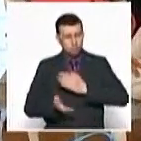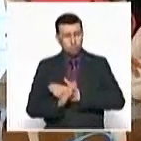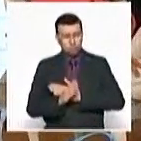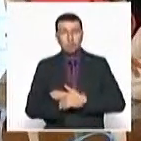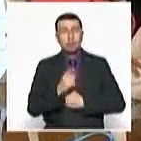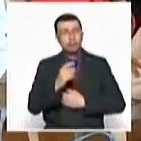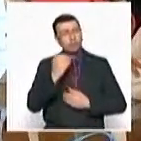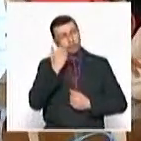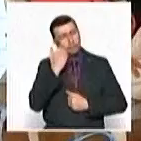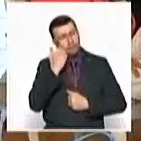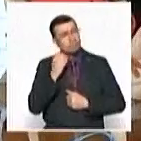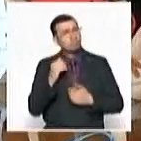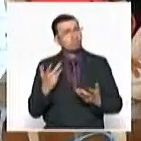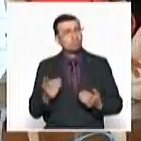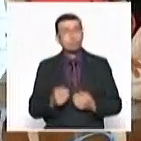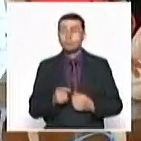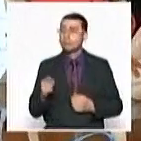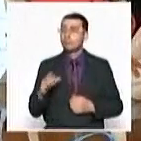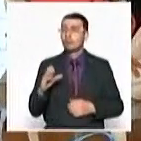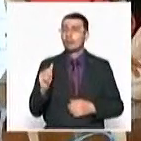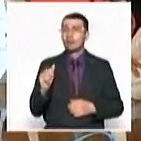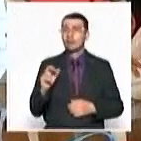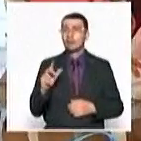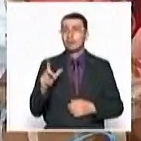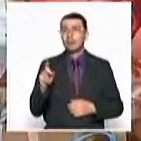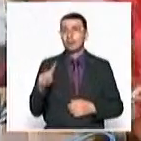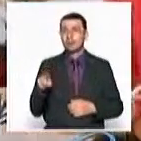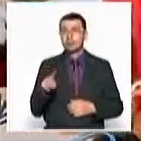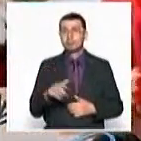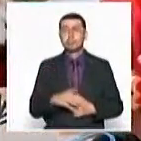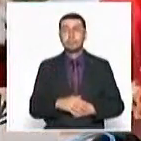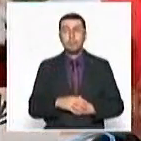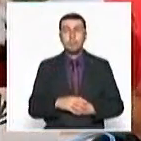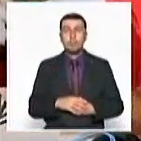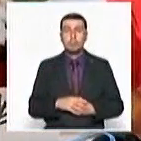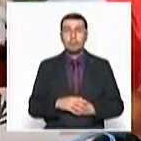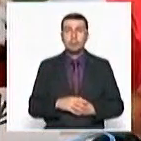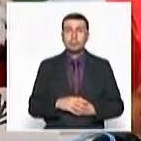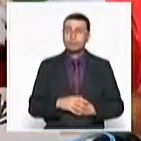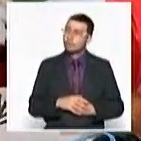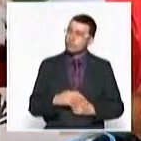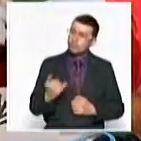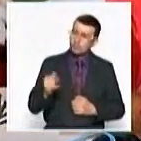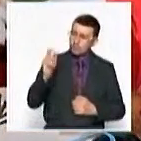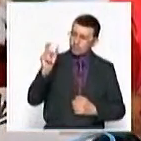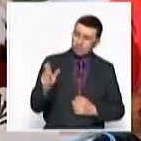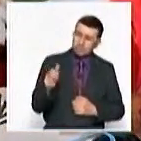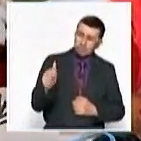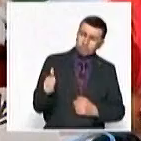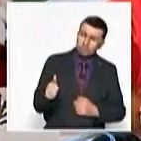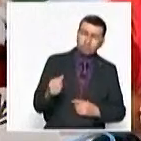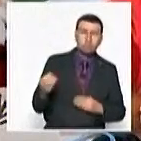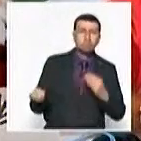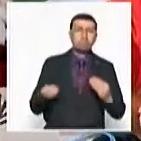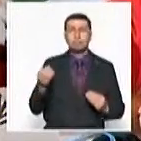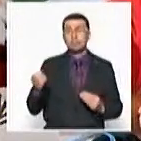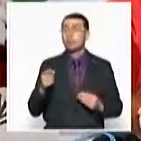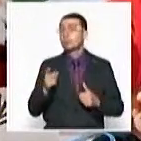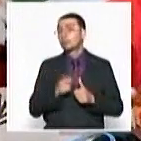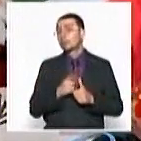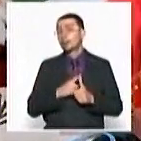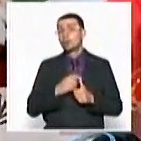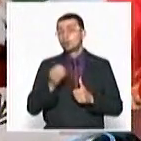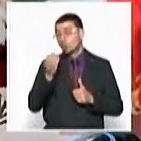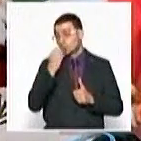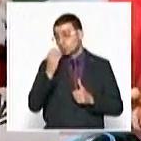viral? Escribe Carlos Gutiérrez Arias. Entonces, una de las cosas en estos pacientes es darle alimentos